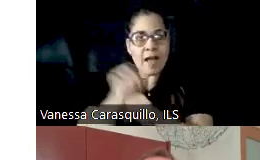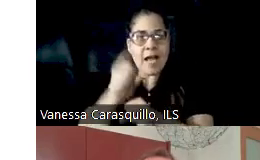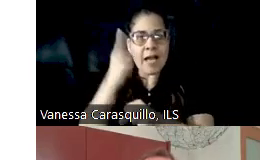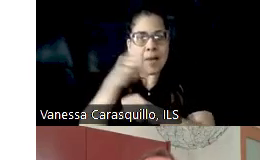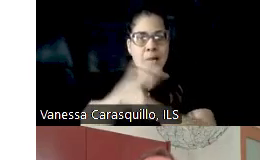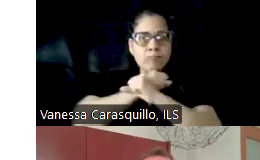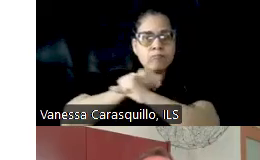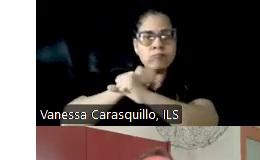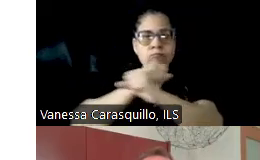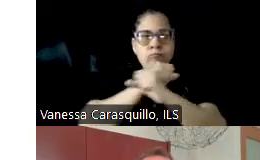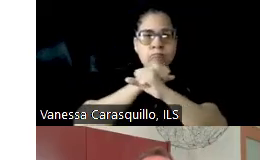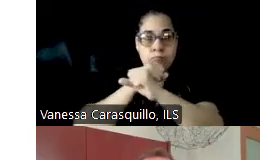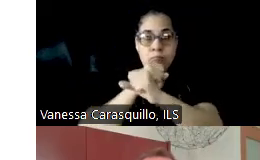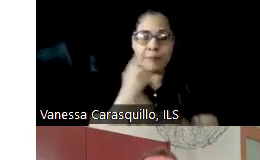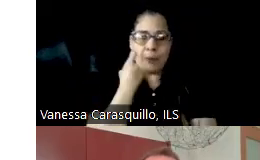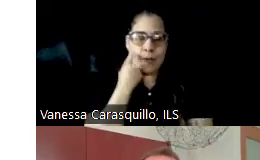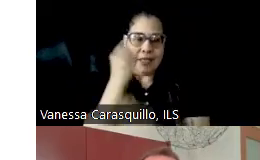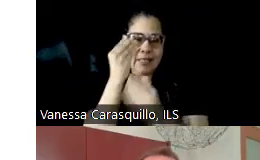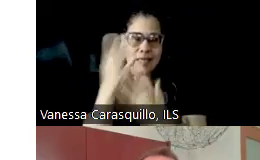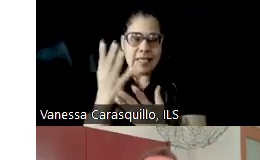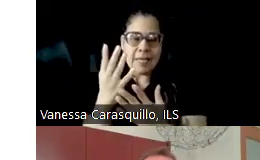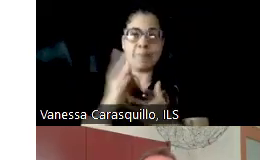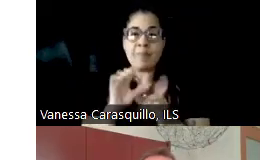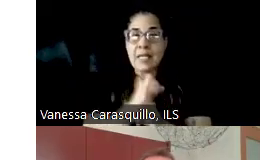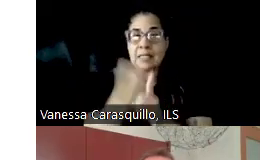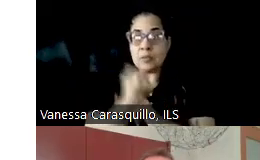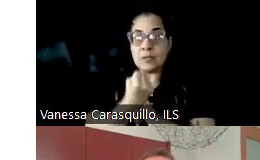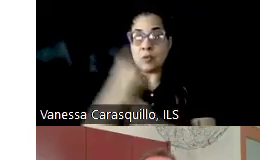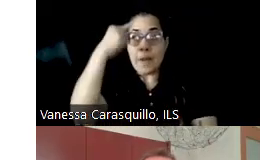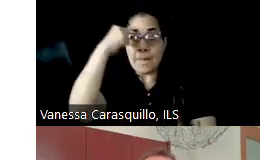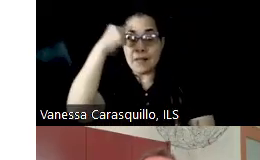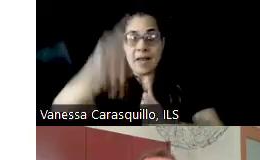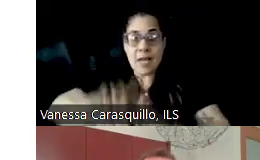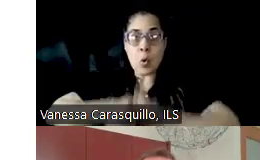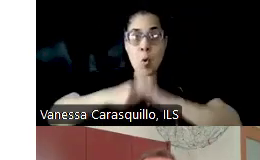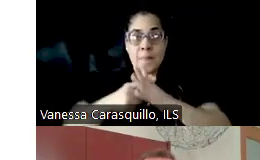como dije al principio, las condiciones mentales comienzan en la